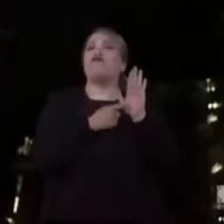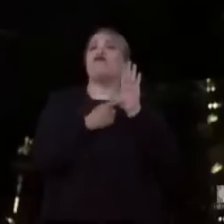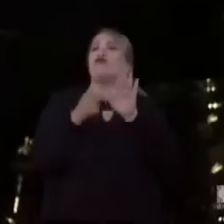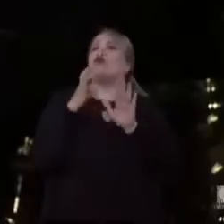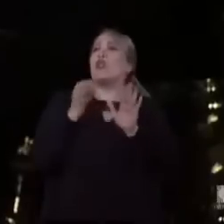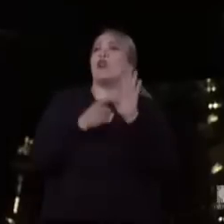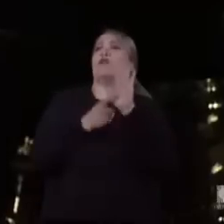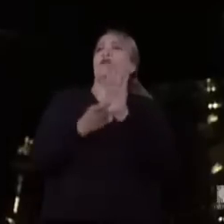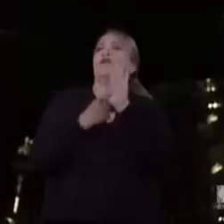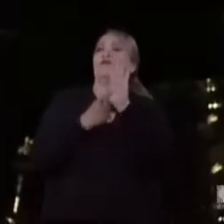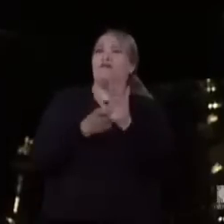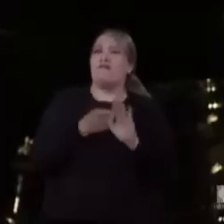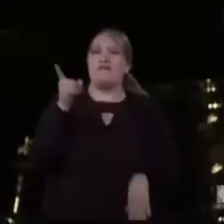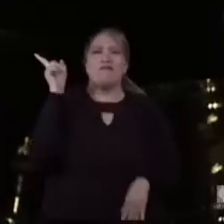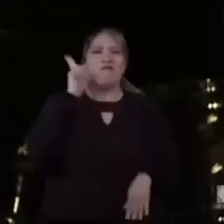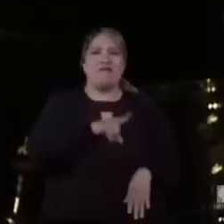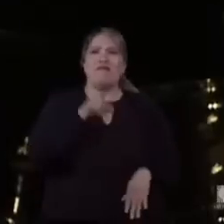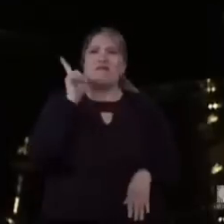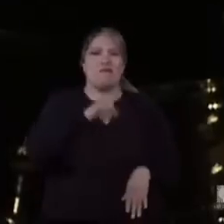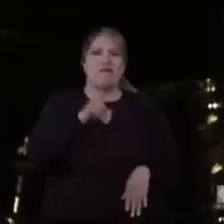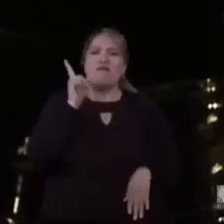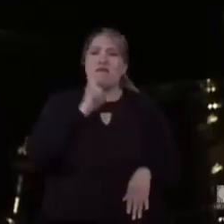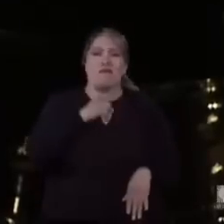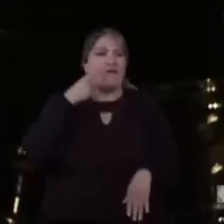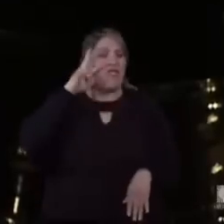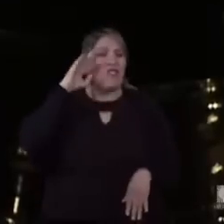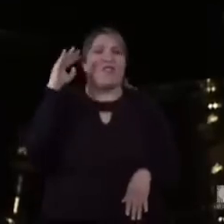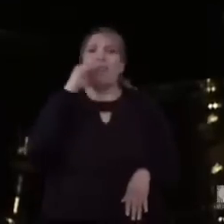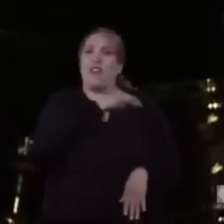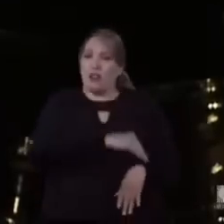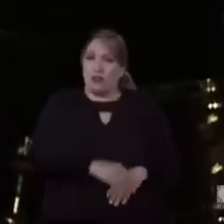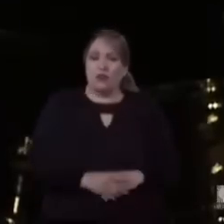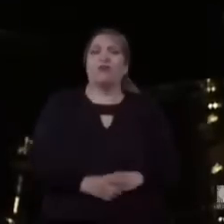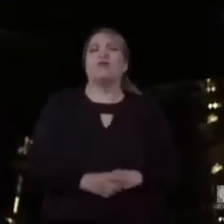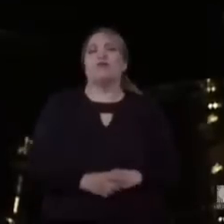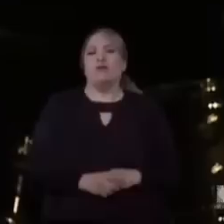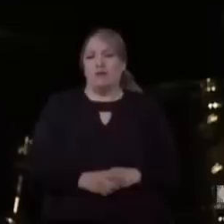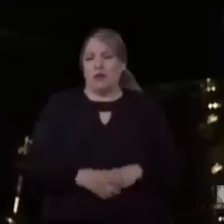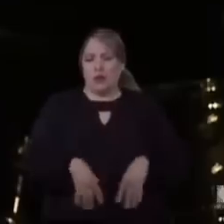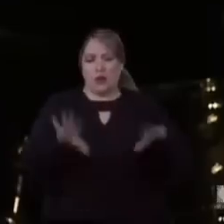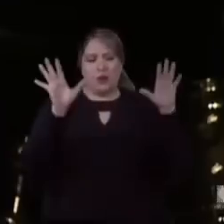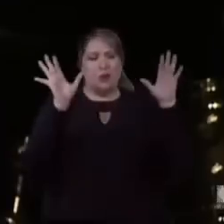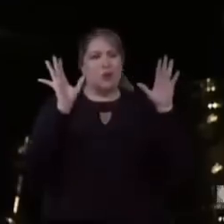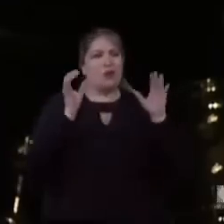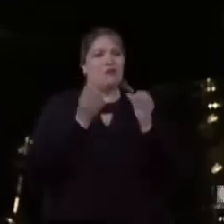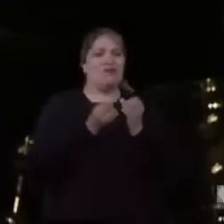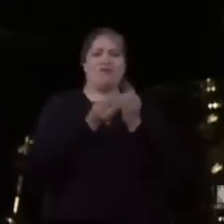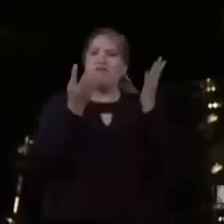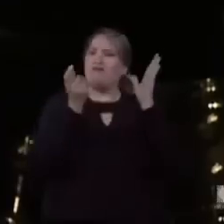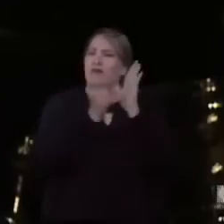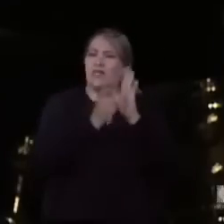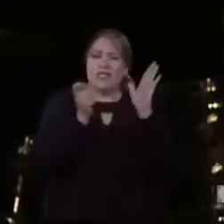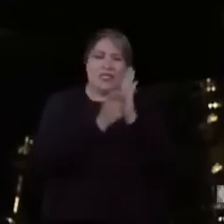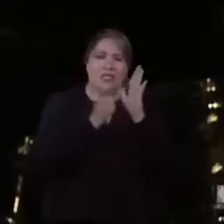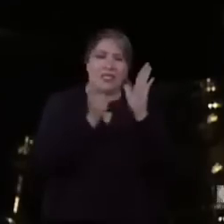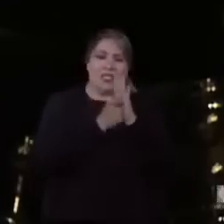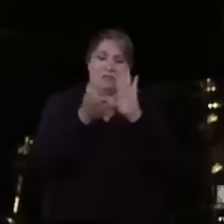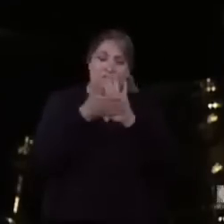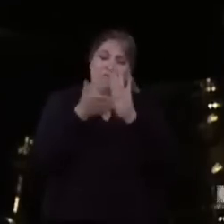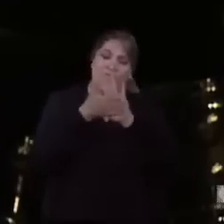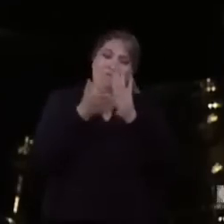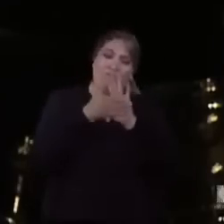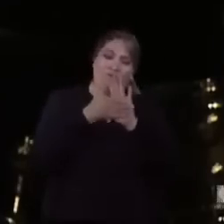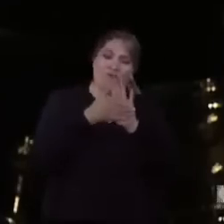durante varios años lo que era execrable. Lo hicieron varios miles de veces. Presentaron